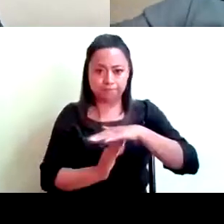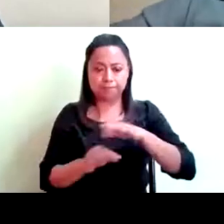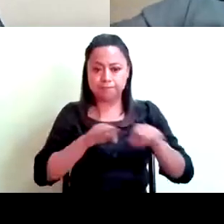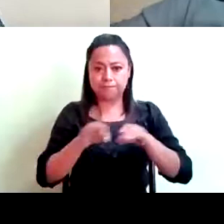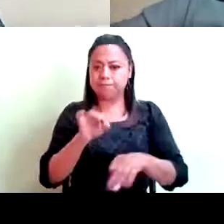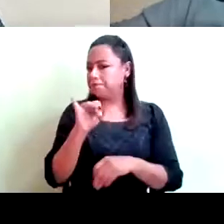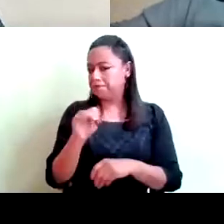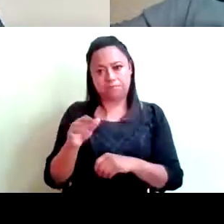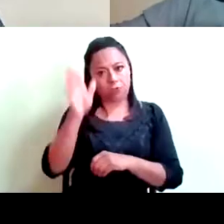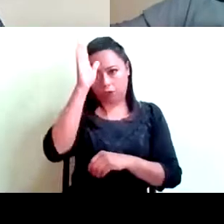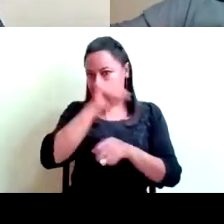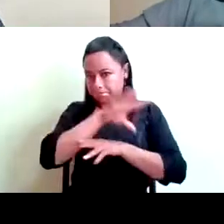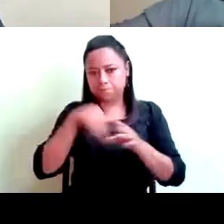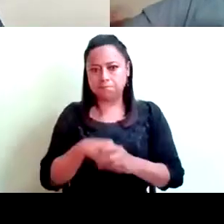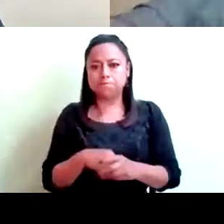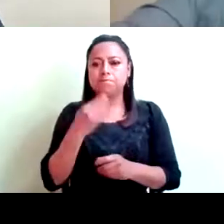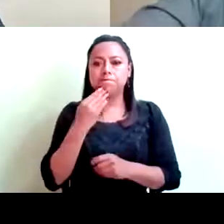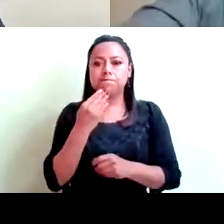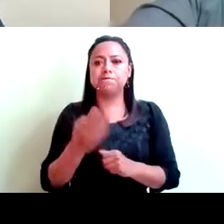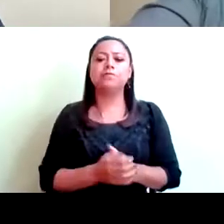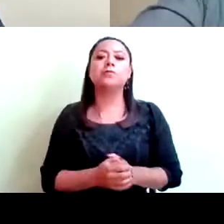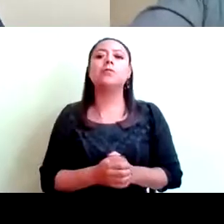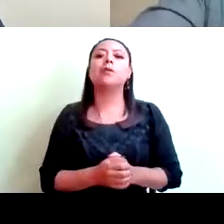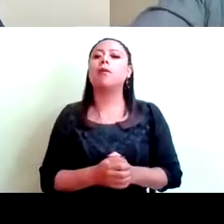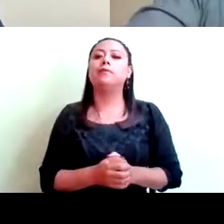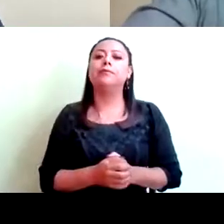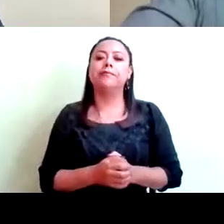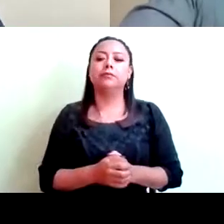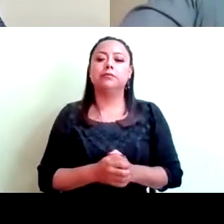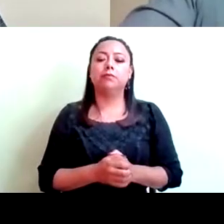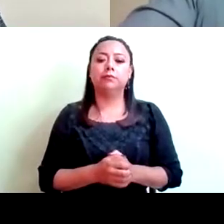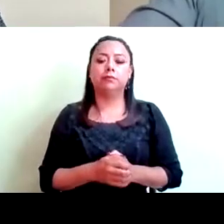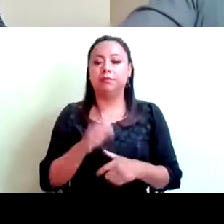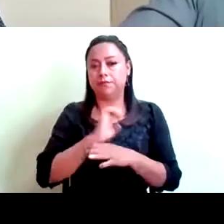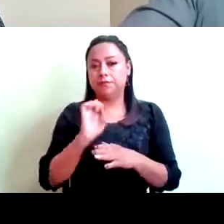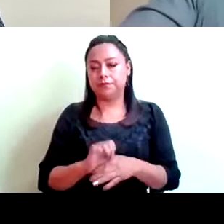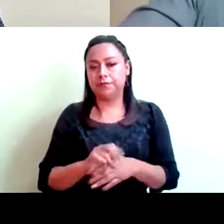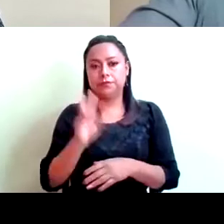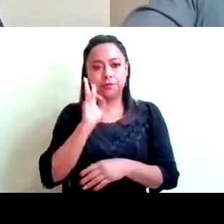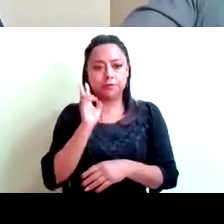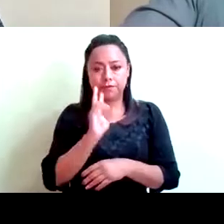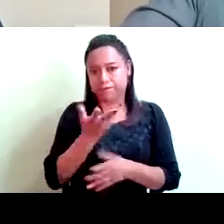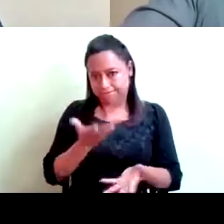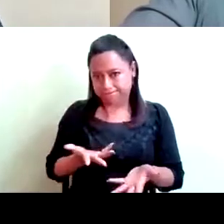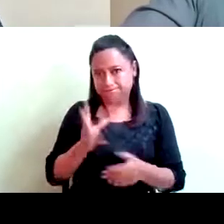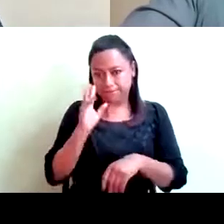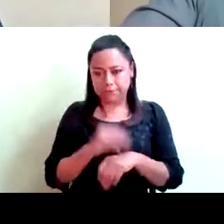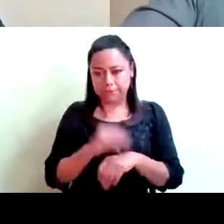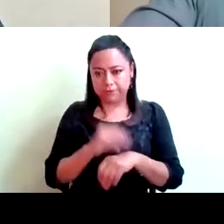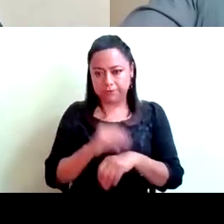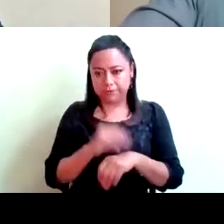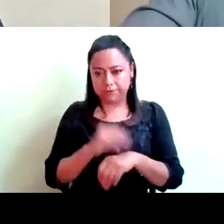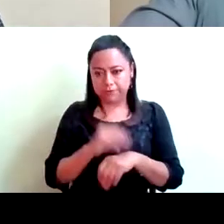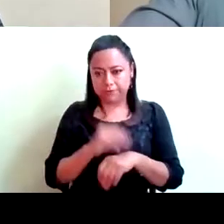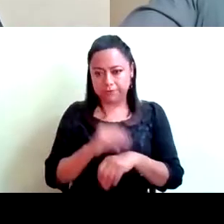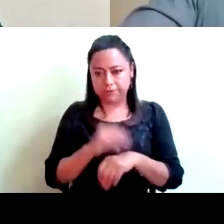Perfectísimo. Entonces, permítanme ver los personajes que son los requeridos para esta mesa de trabajo o